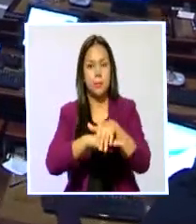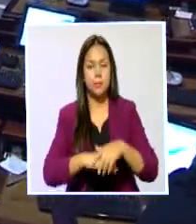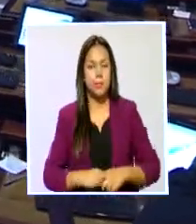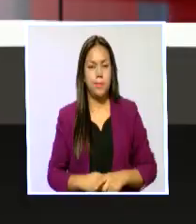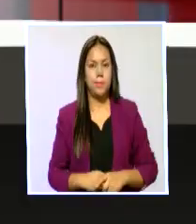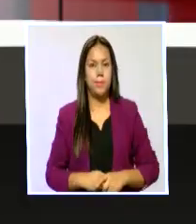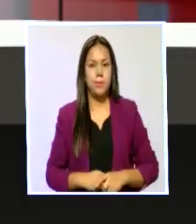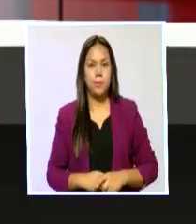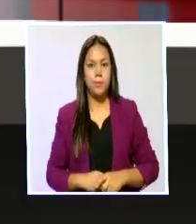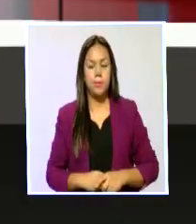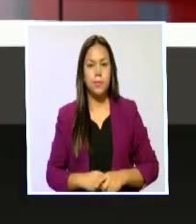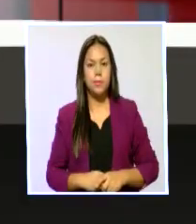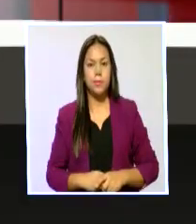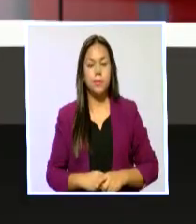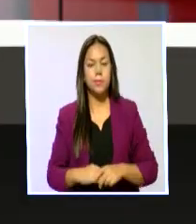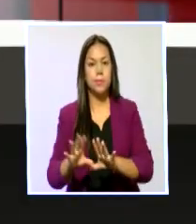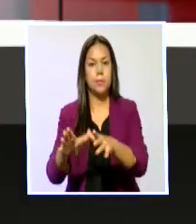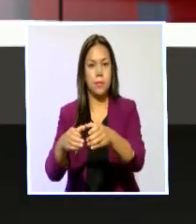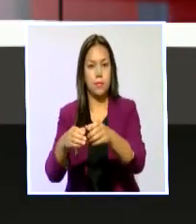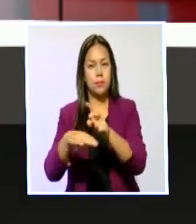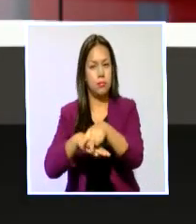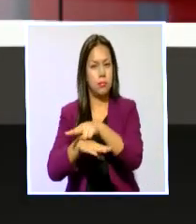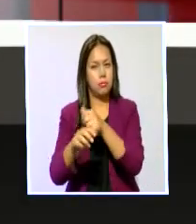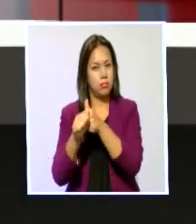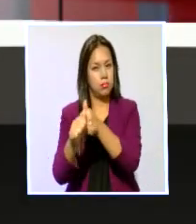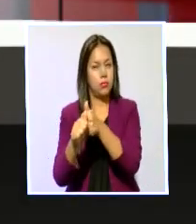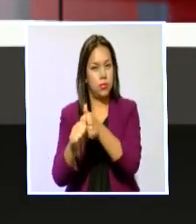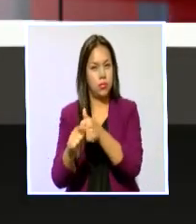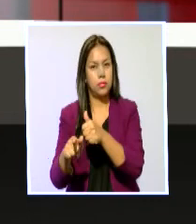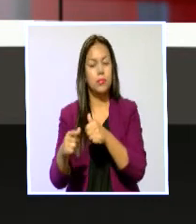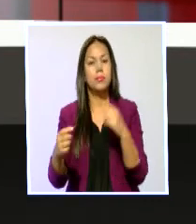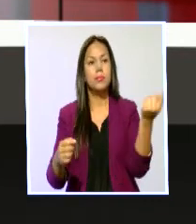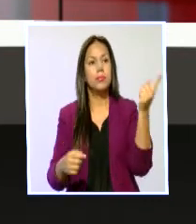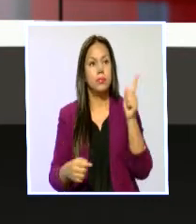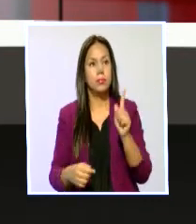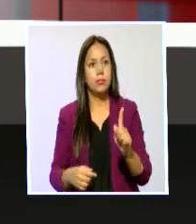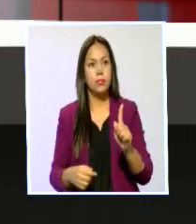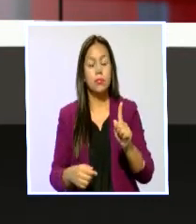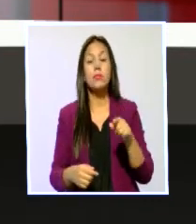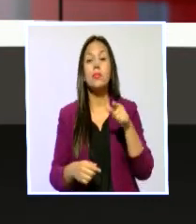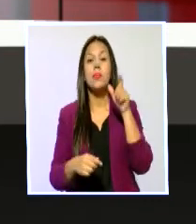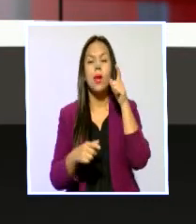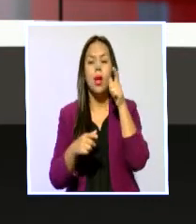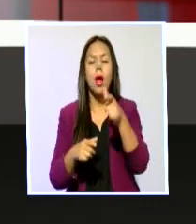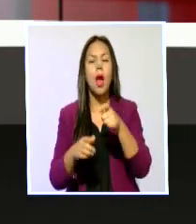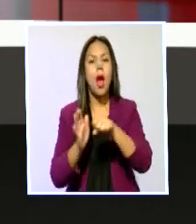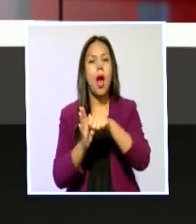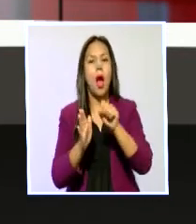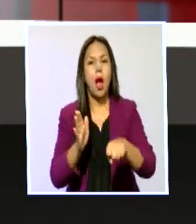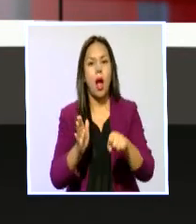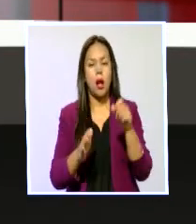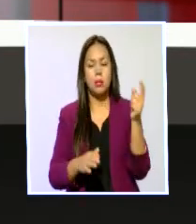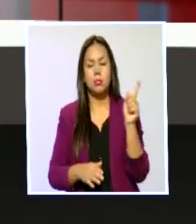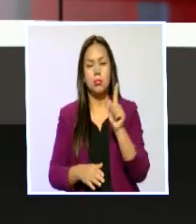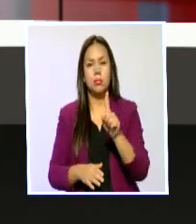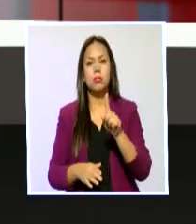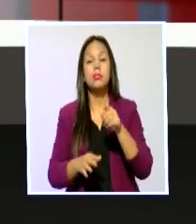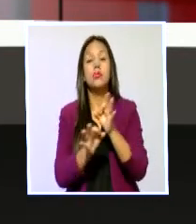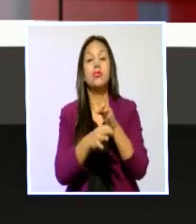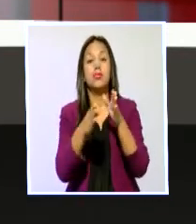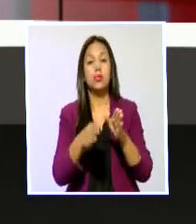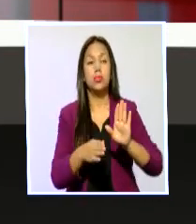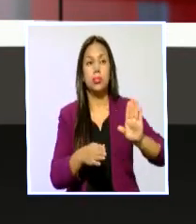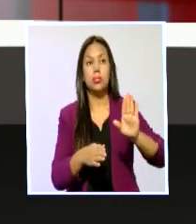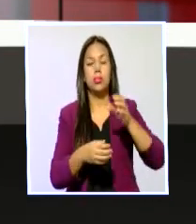Noticias. La Comisión de Fiscalización recibió al contralor subrogante Pablo Celi. El funcionario detalló los informes